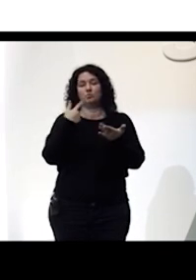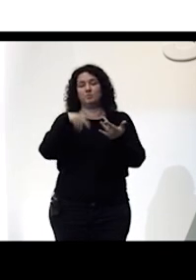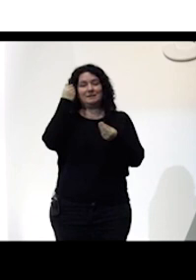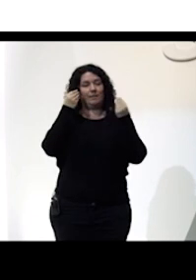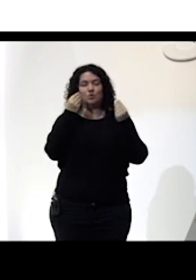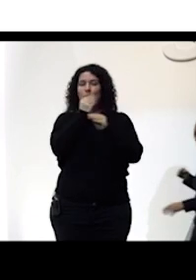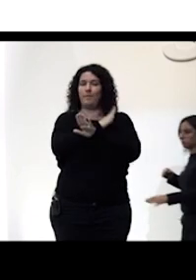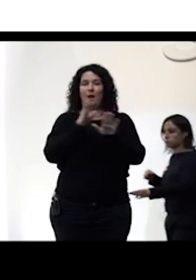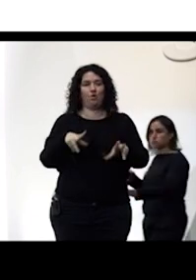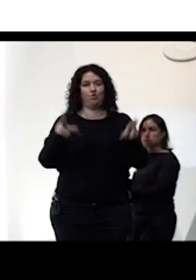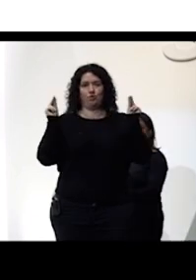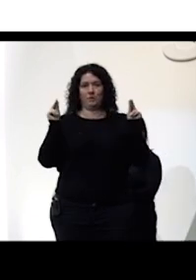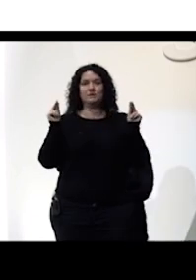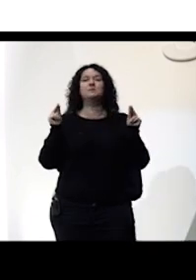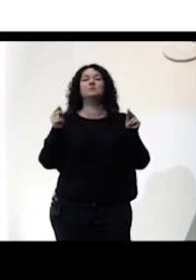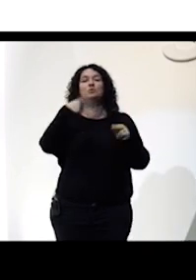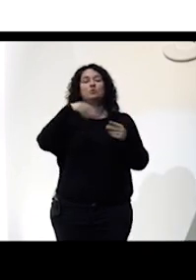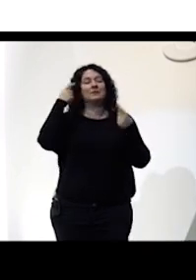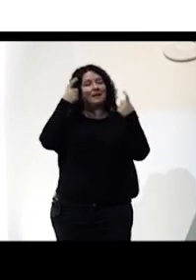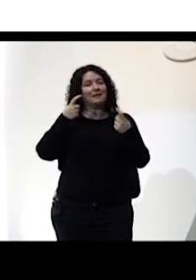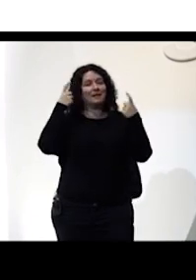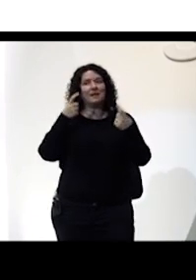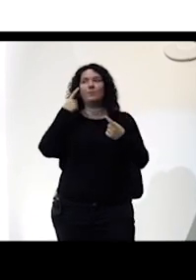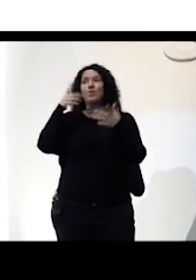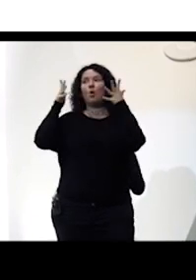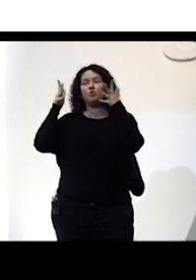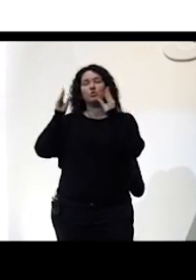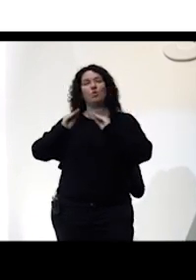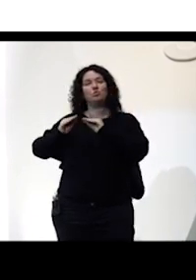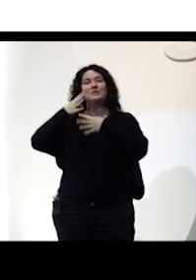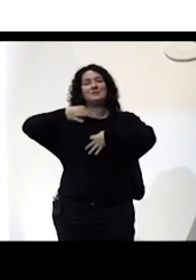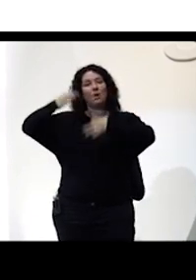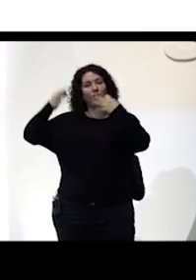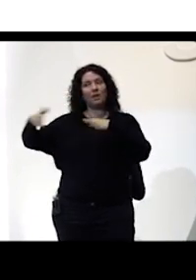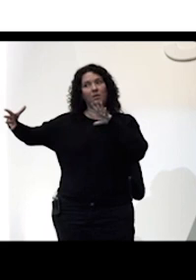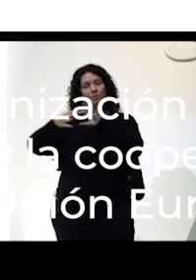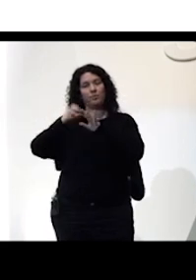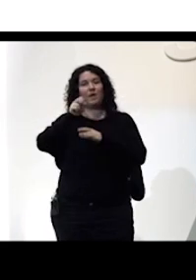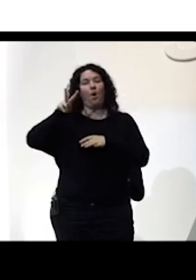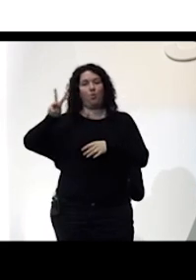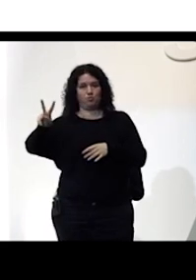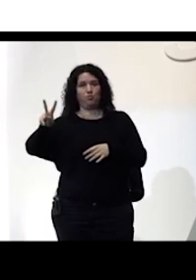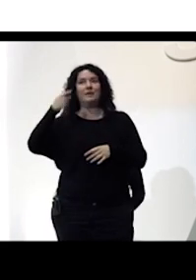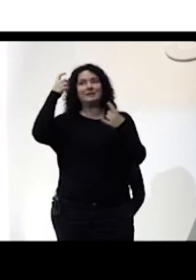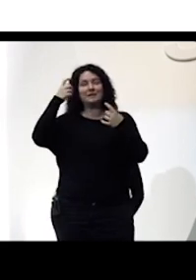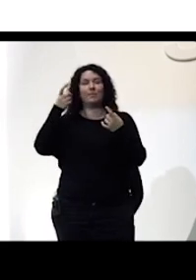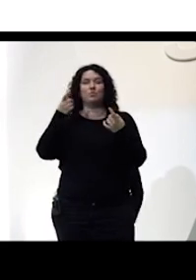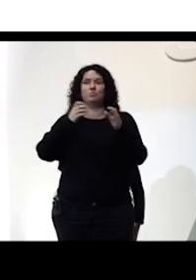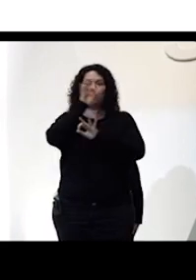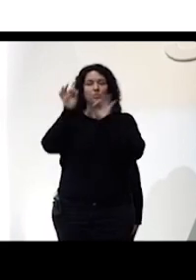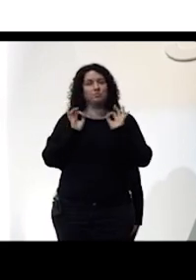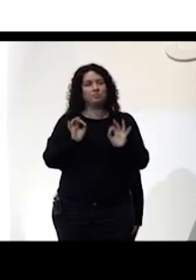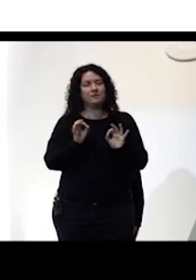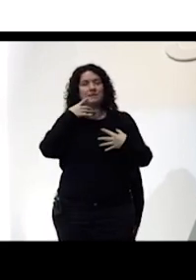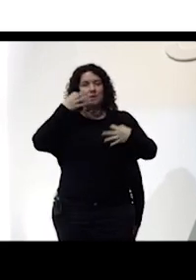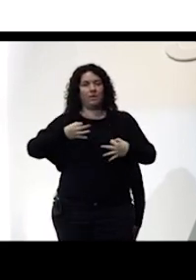Entonces, hombre, nos hemos intentado alinear con las directrices del Consejo de Seguridad de las Naciones Unidas, con la Organización para la Seguridad y